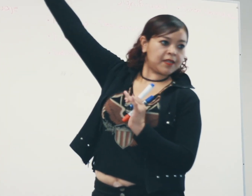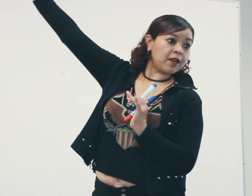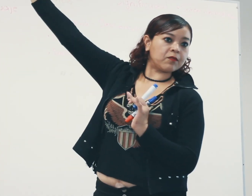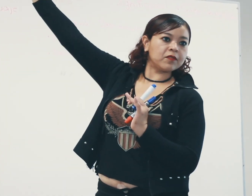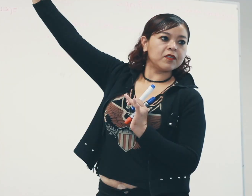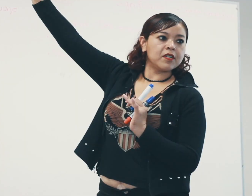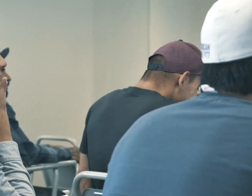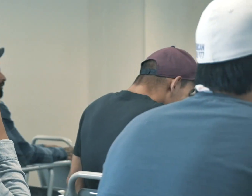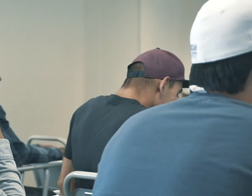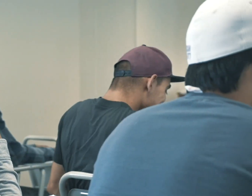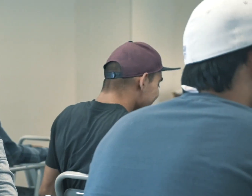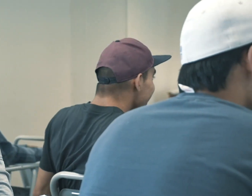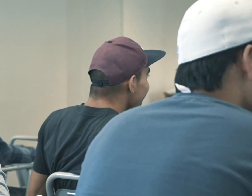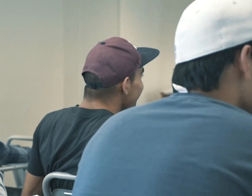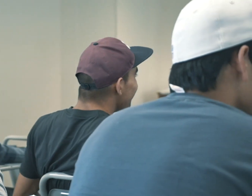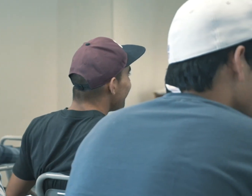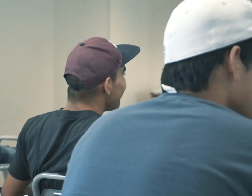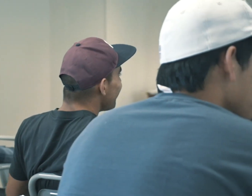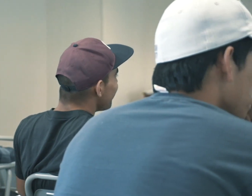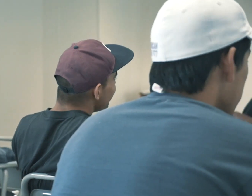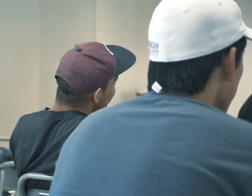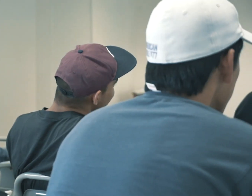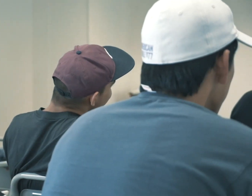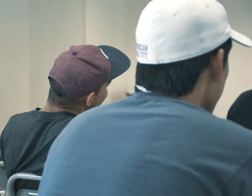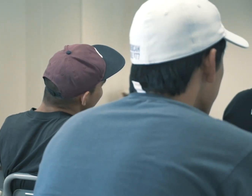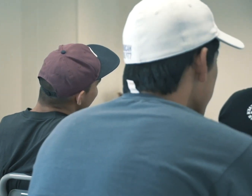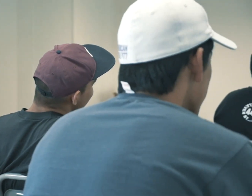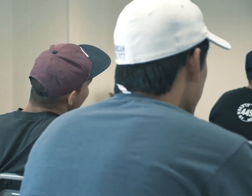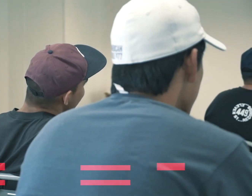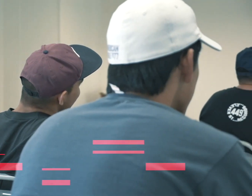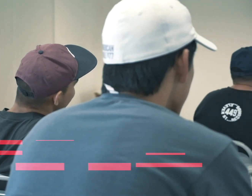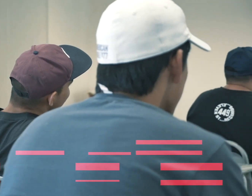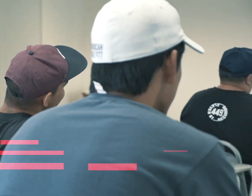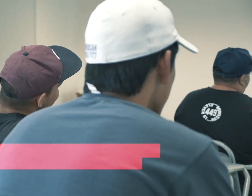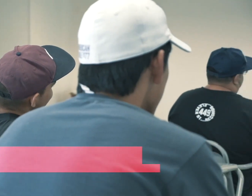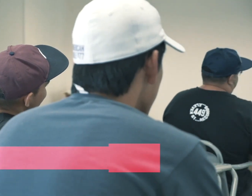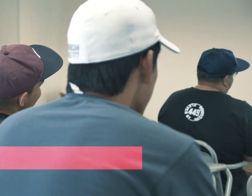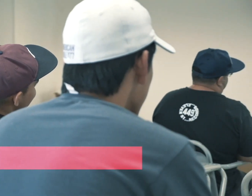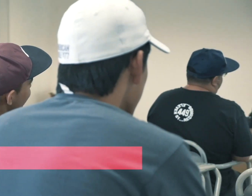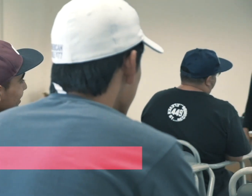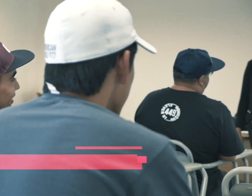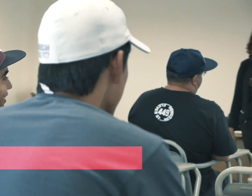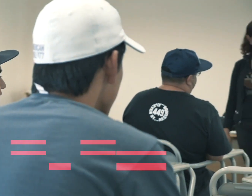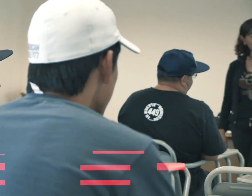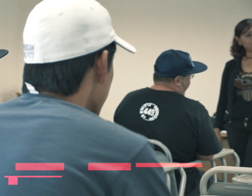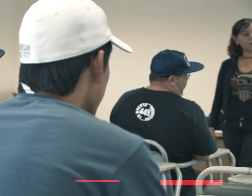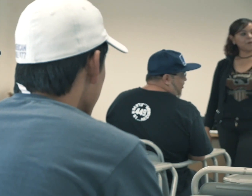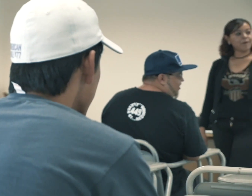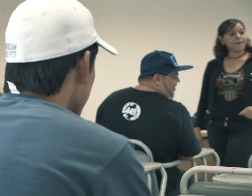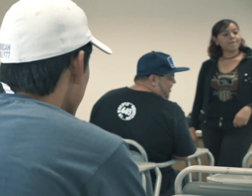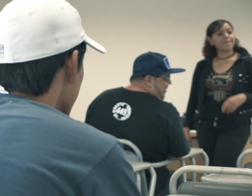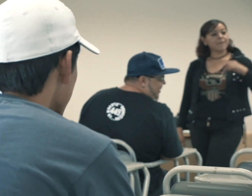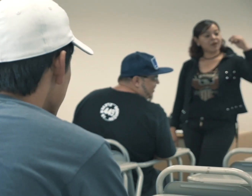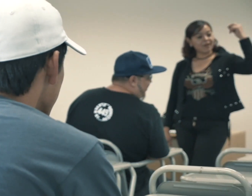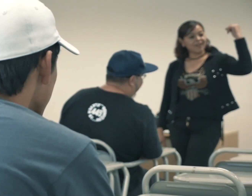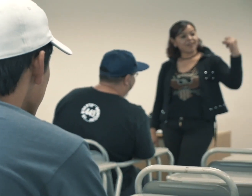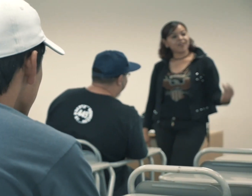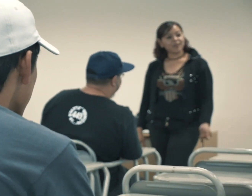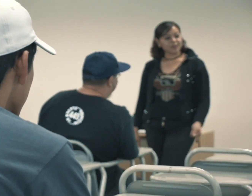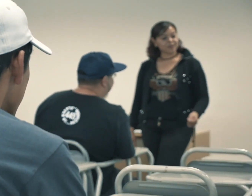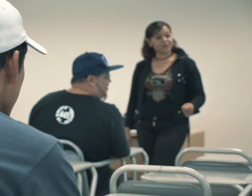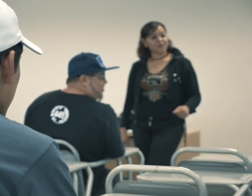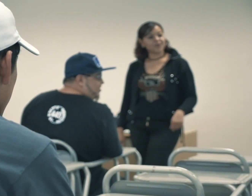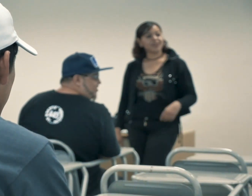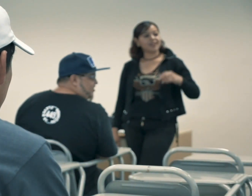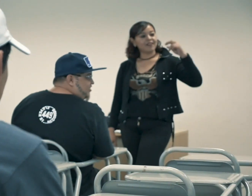Si las cosas son así. Pues sí, pero métete y vete a vivir a donde ellos viven y entonces vas a ver que no es así, no es tan sencillo,